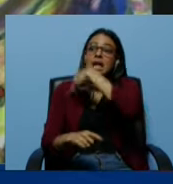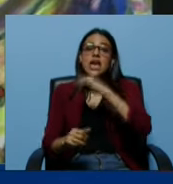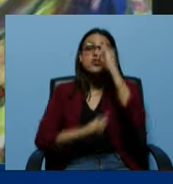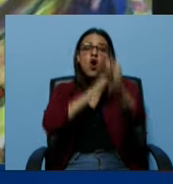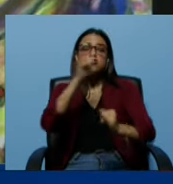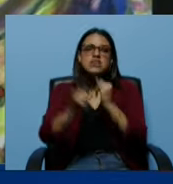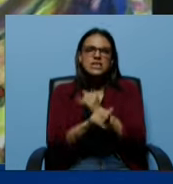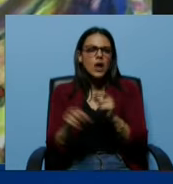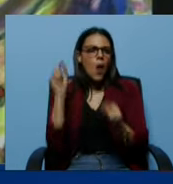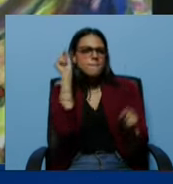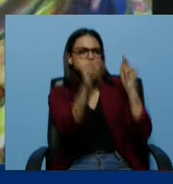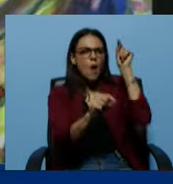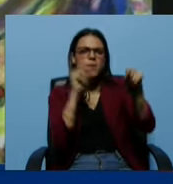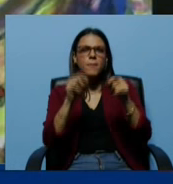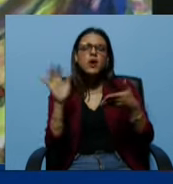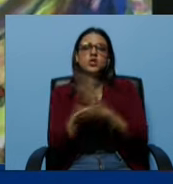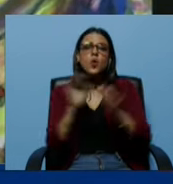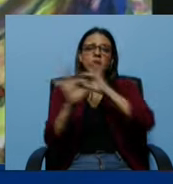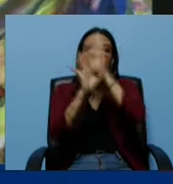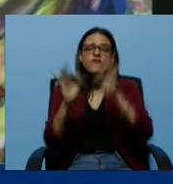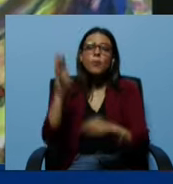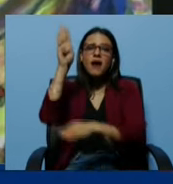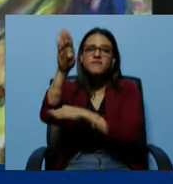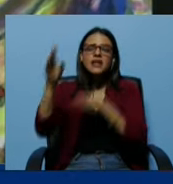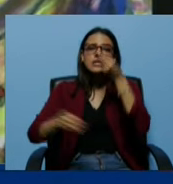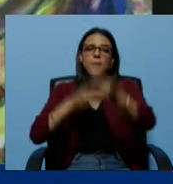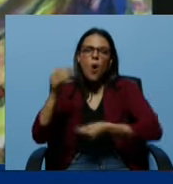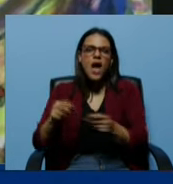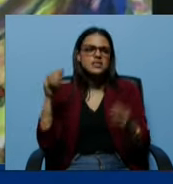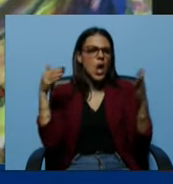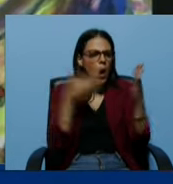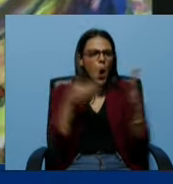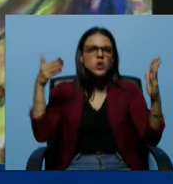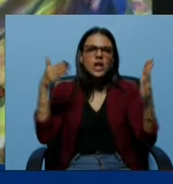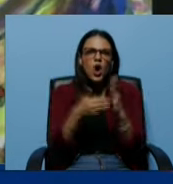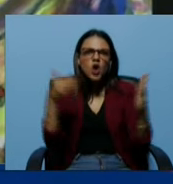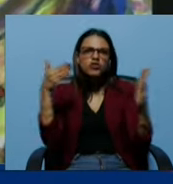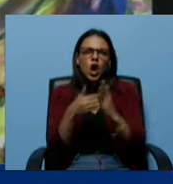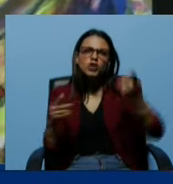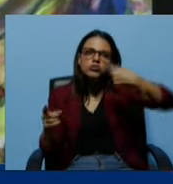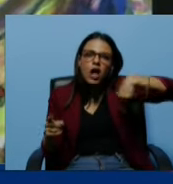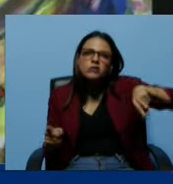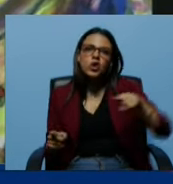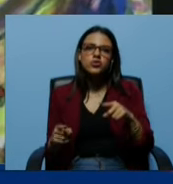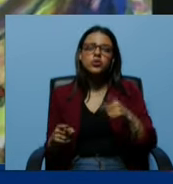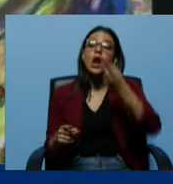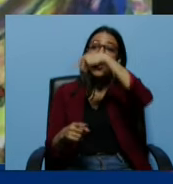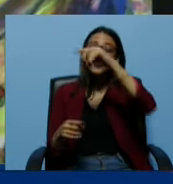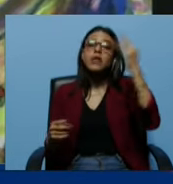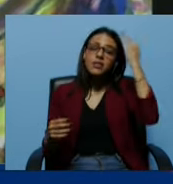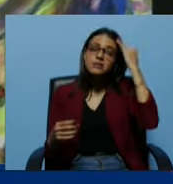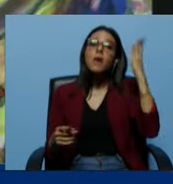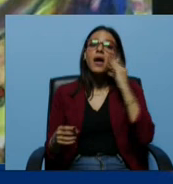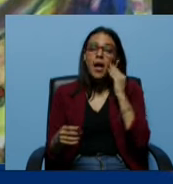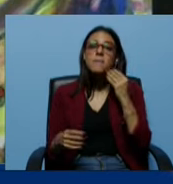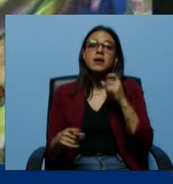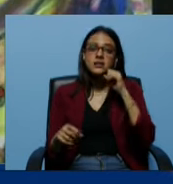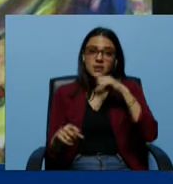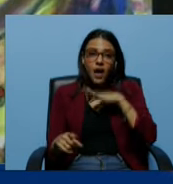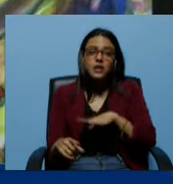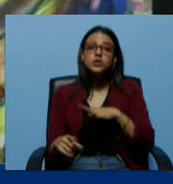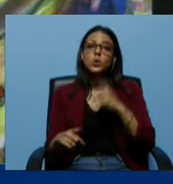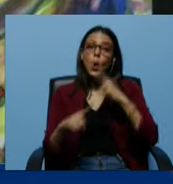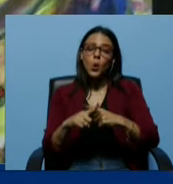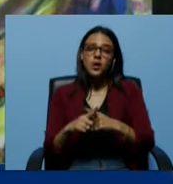de la internacional fascista, neofascista y de expresiones similares, como ustedes bien lo saben. Al frente